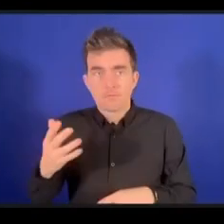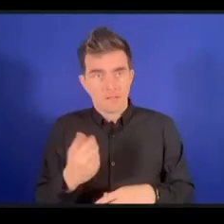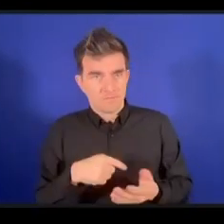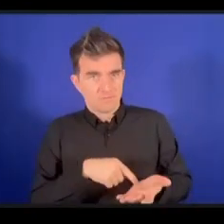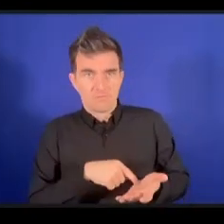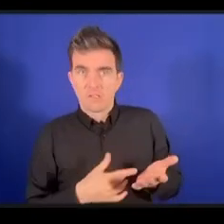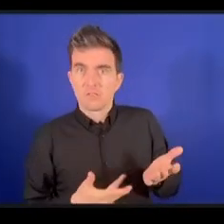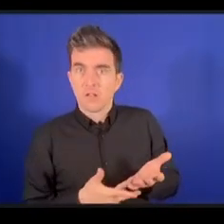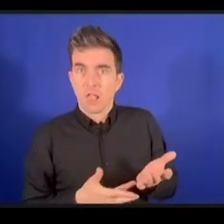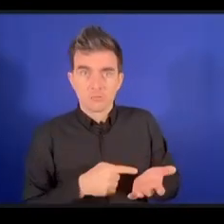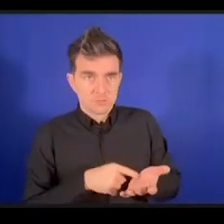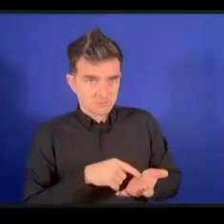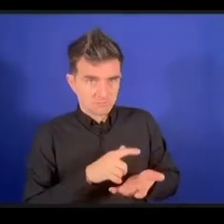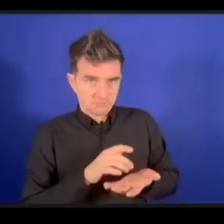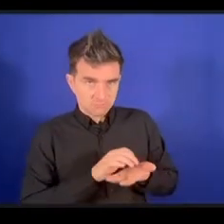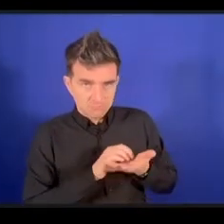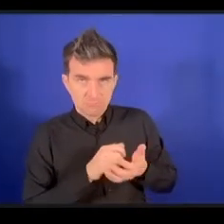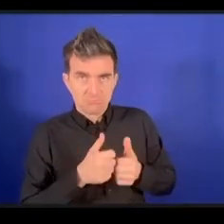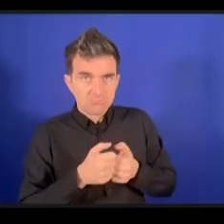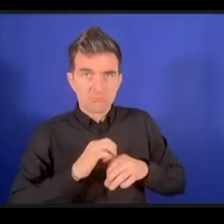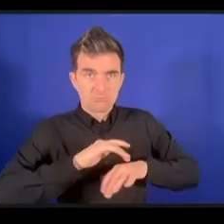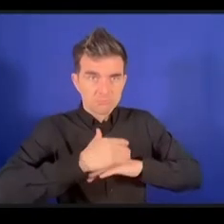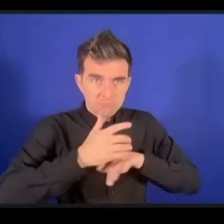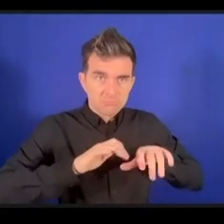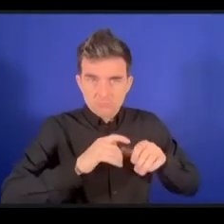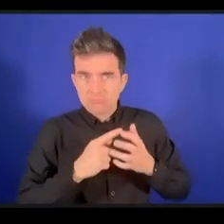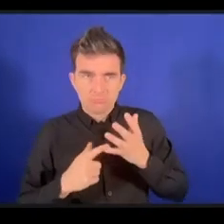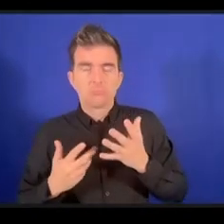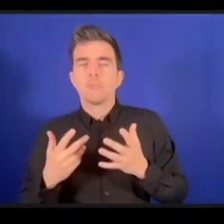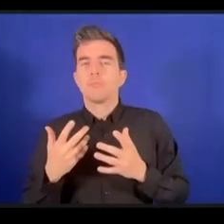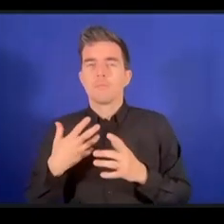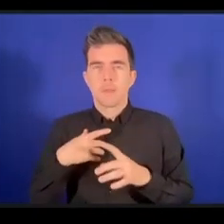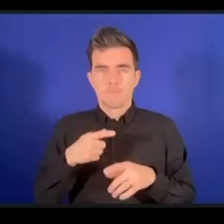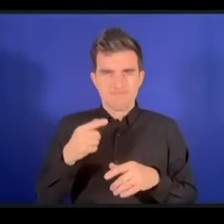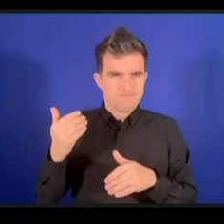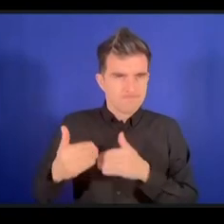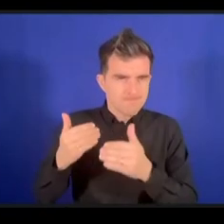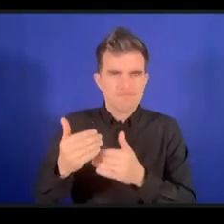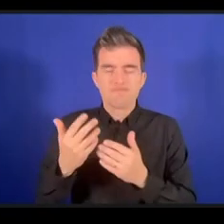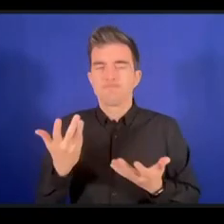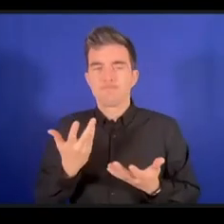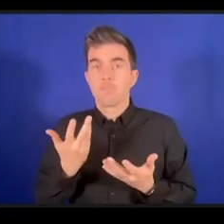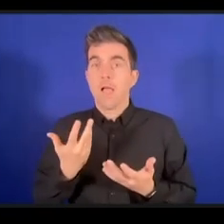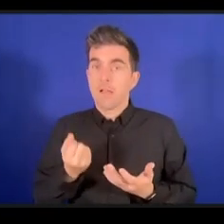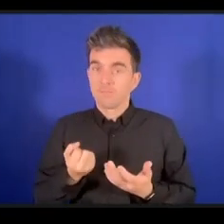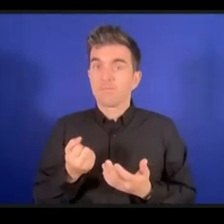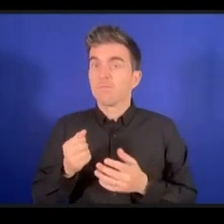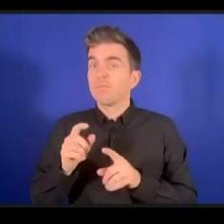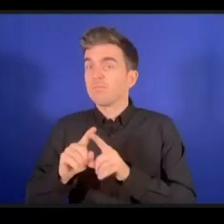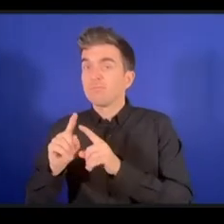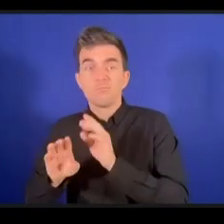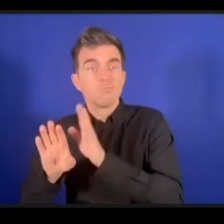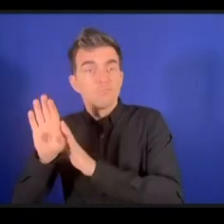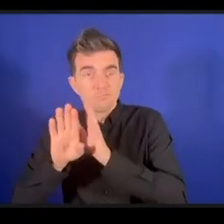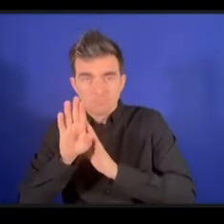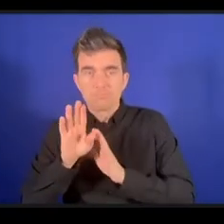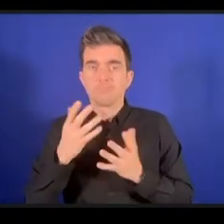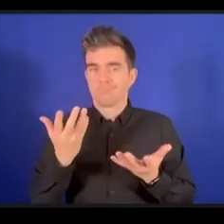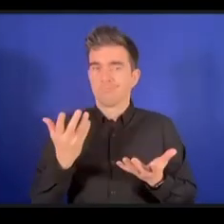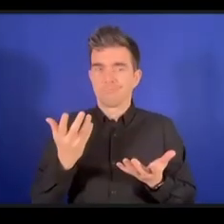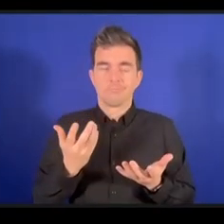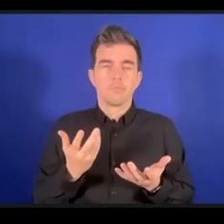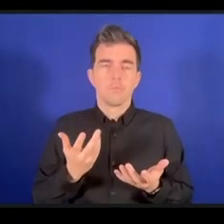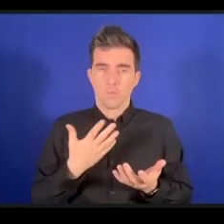de iniciativas lo mismo para el lado del desarrollo hay tecnologías que facilitan que